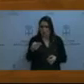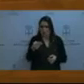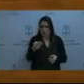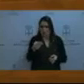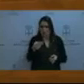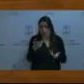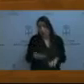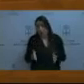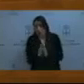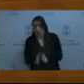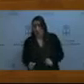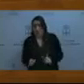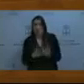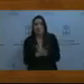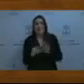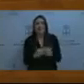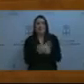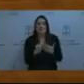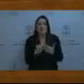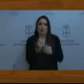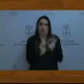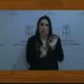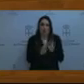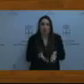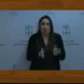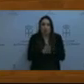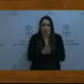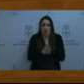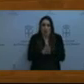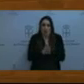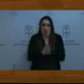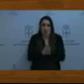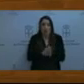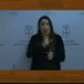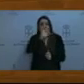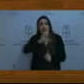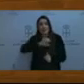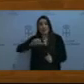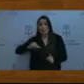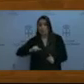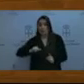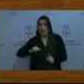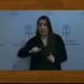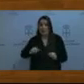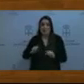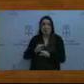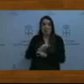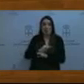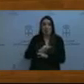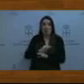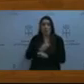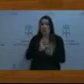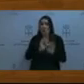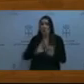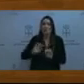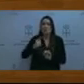del gasto, un 17% del total. La segunda comunidad autónoma con más inversión porcentual.